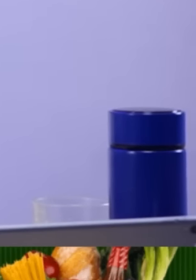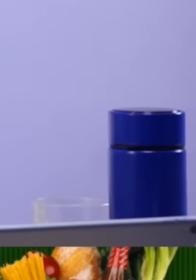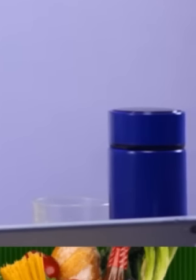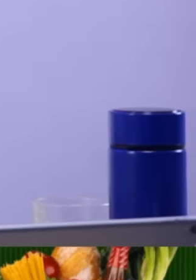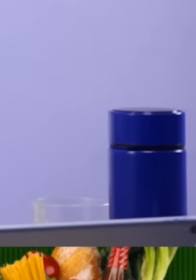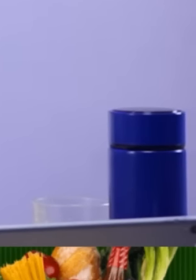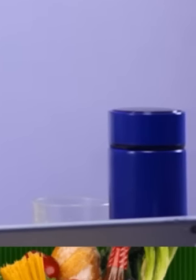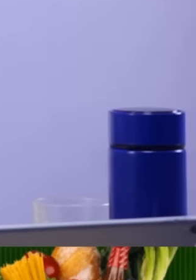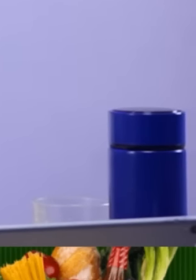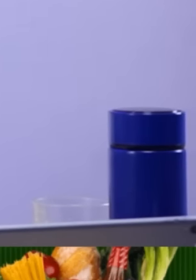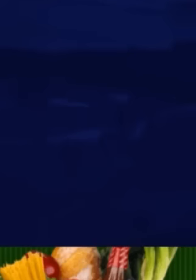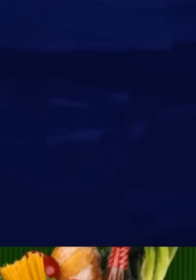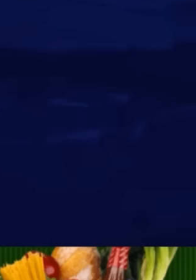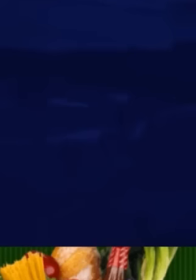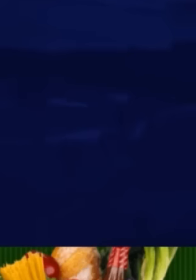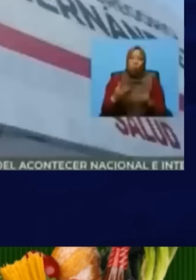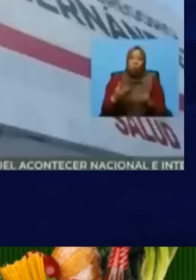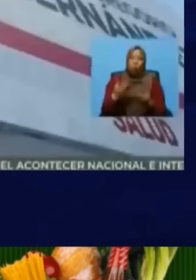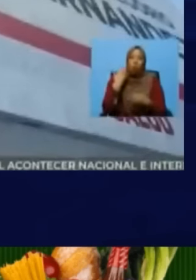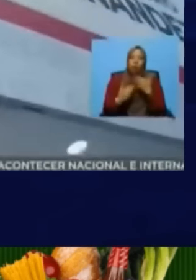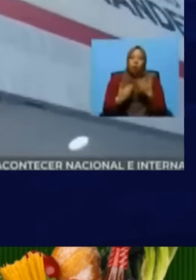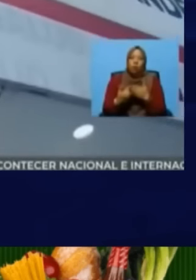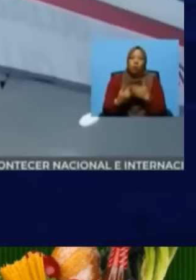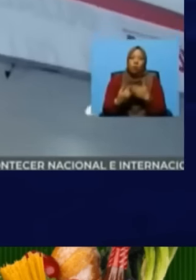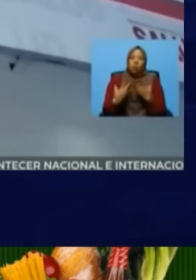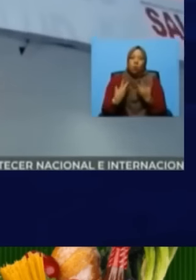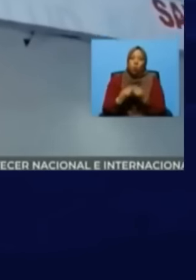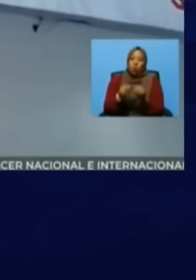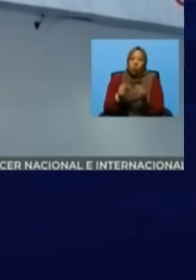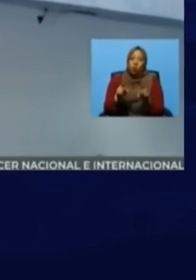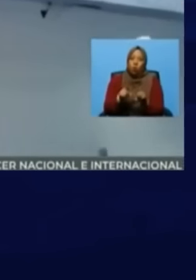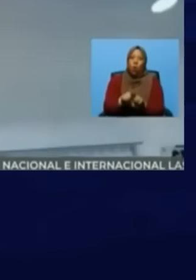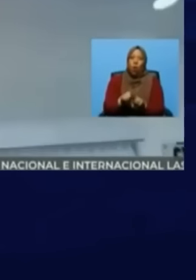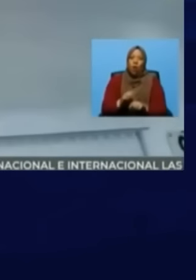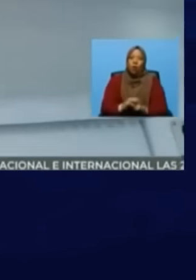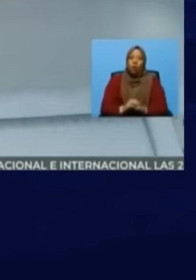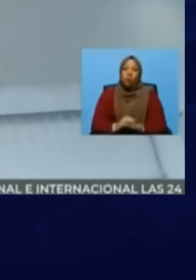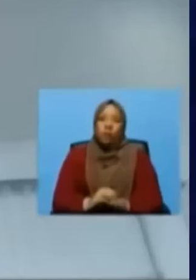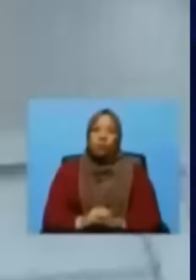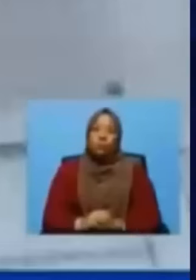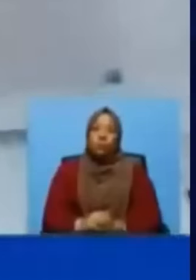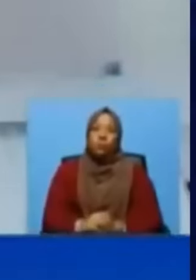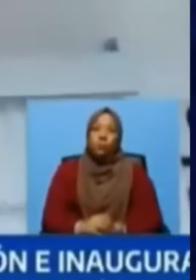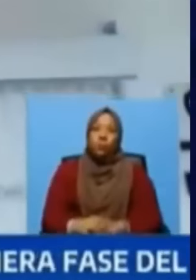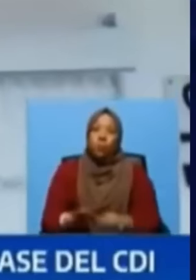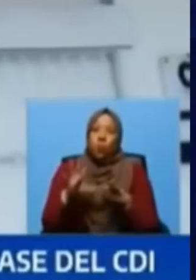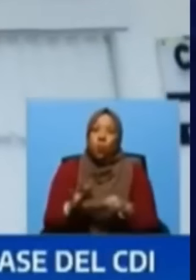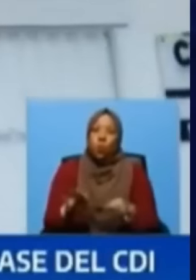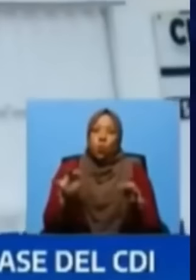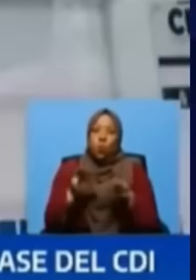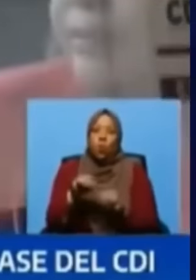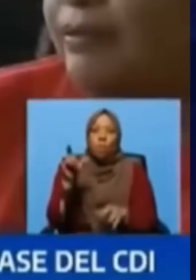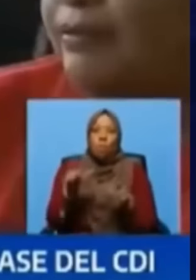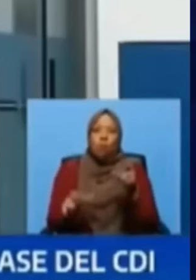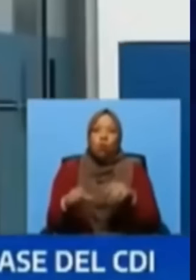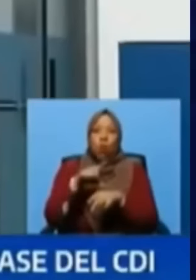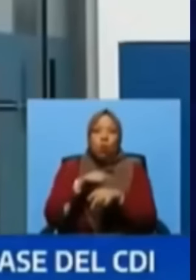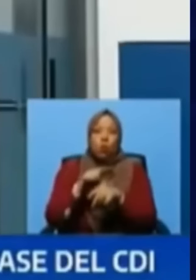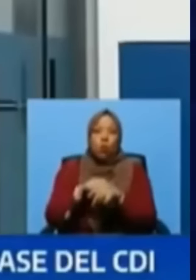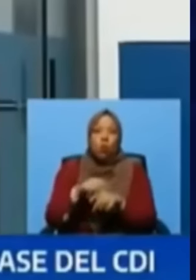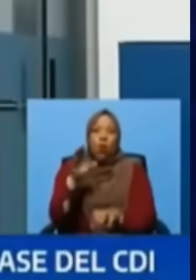hubiera esperado a ver firme me hacía un comentario la Dora Magali a